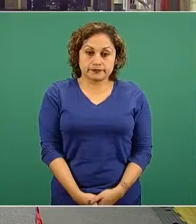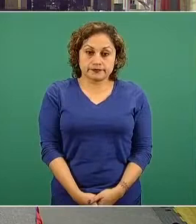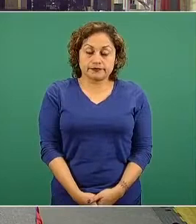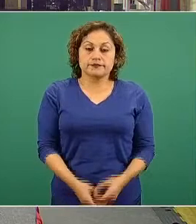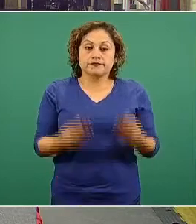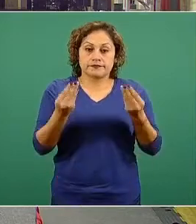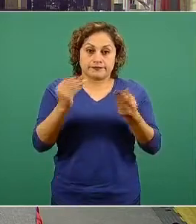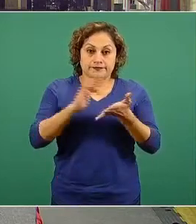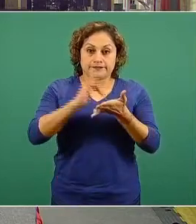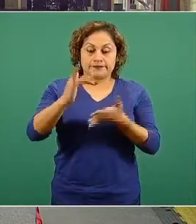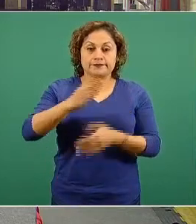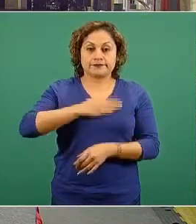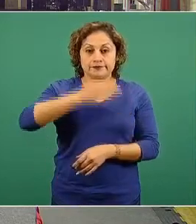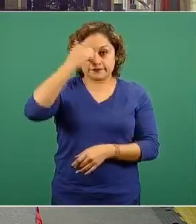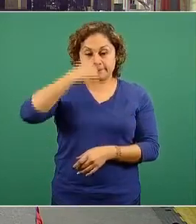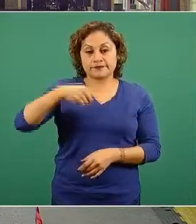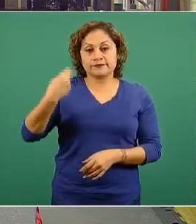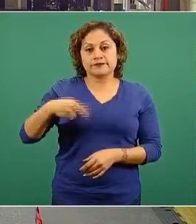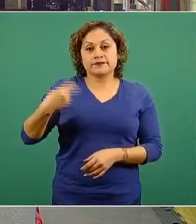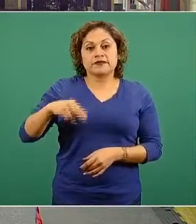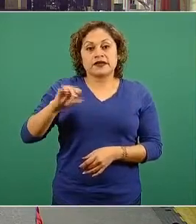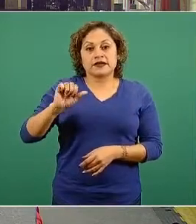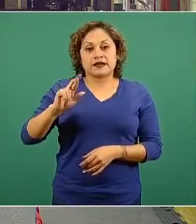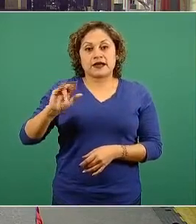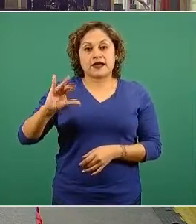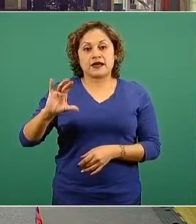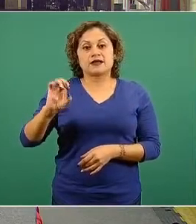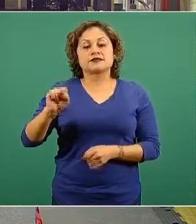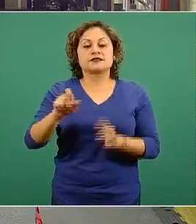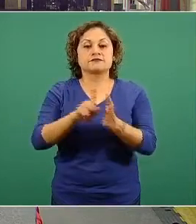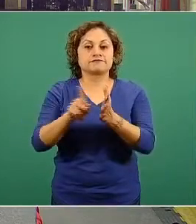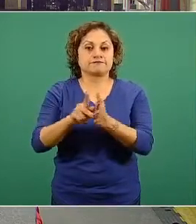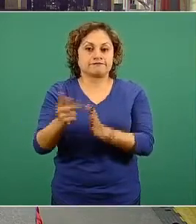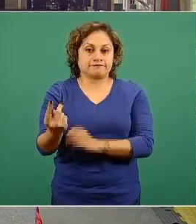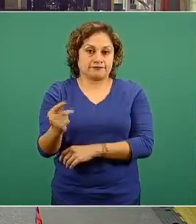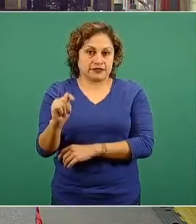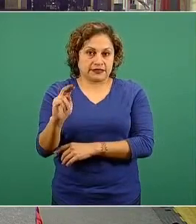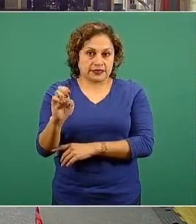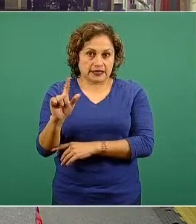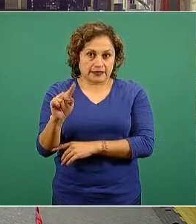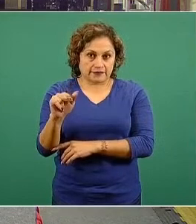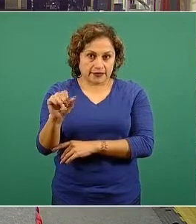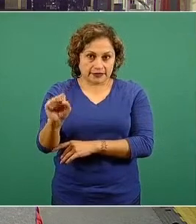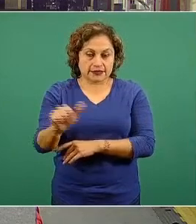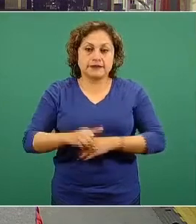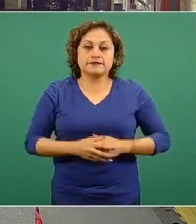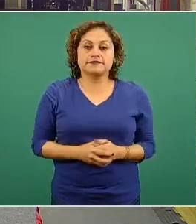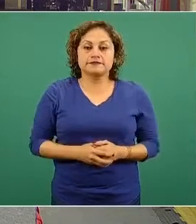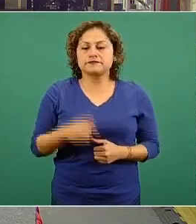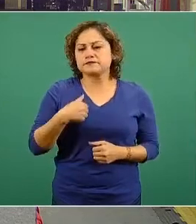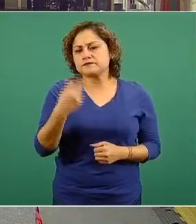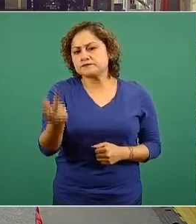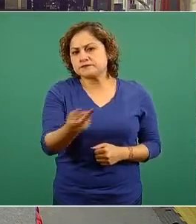Muchas gracias. Buenas noches. Fara Reachi, reportera de salud de Noticieros Televisa. Preguntarle si van a tomar medidas extraordinarias ante